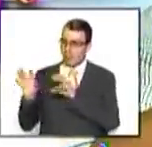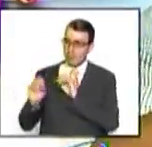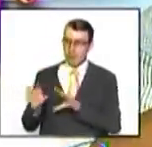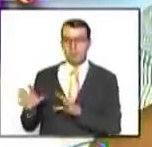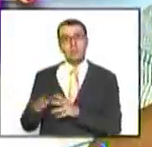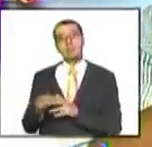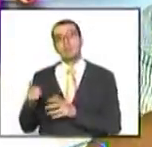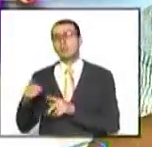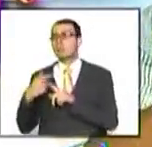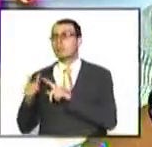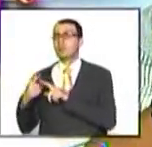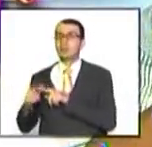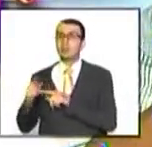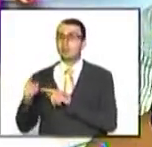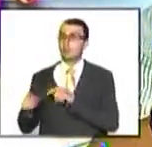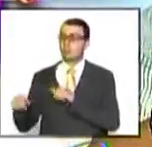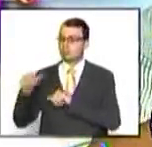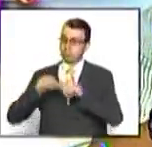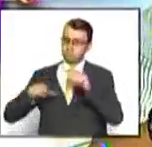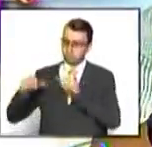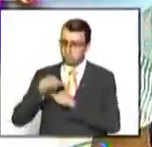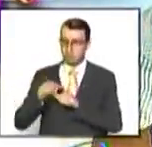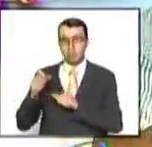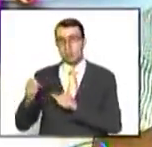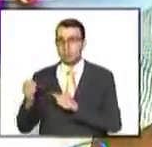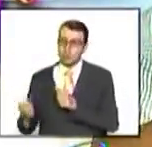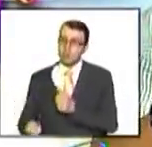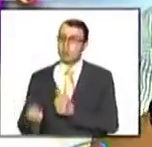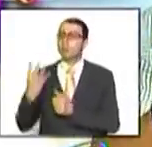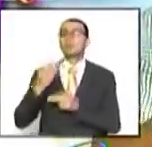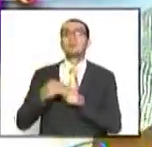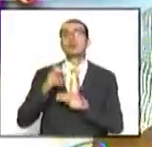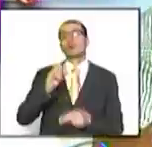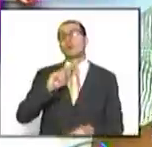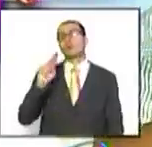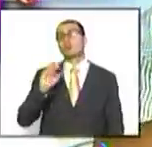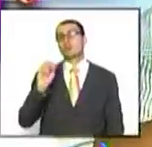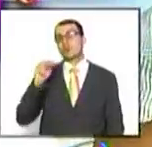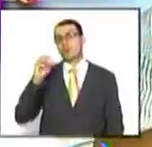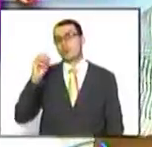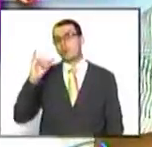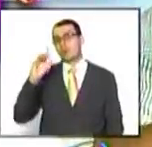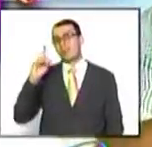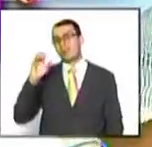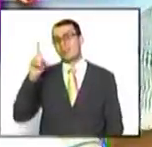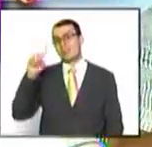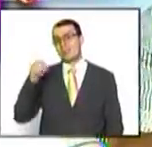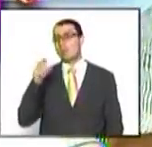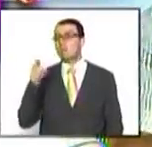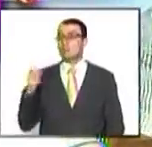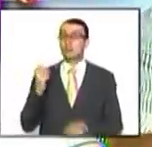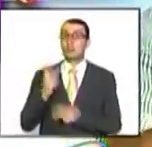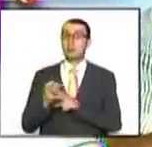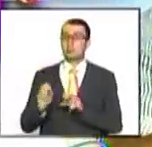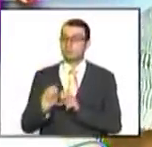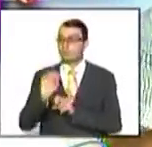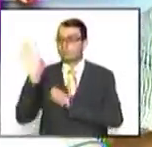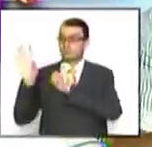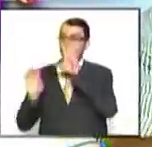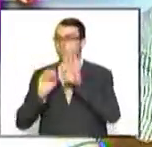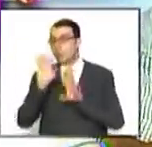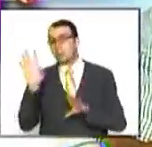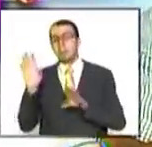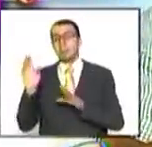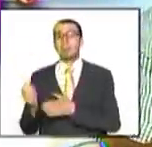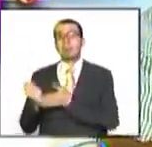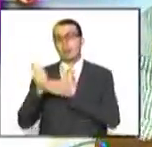se produce una reacción y se liberan ozonoides. Esos ozonoides hacen que se liberen los factores de